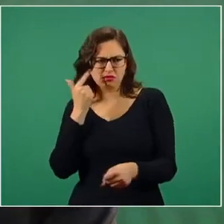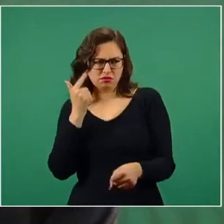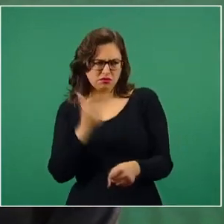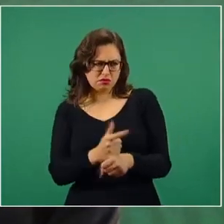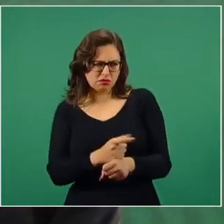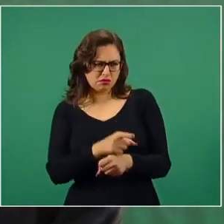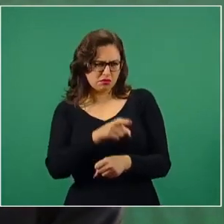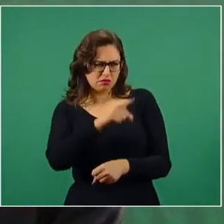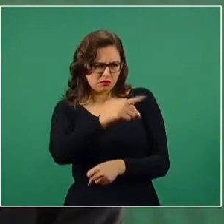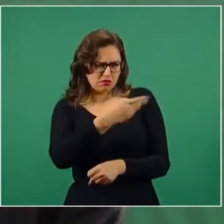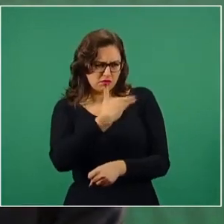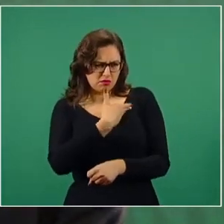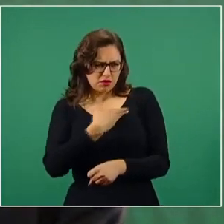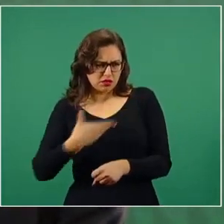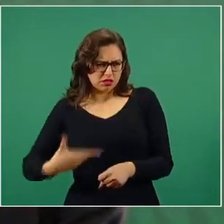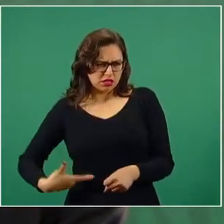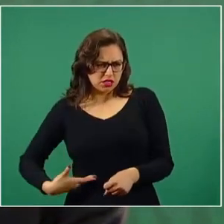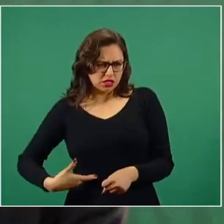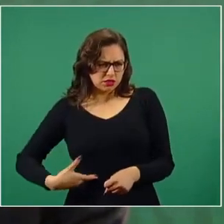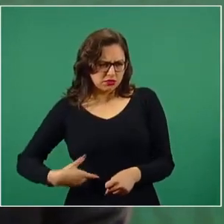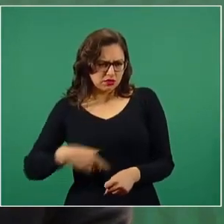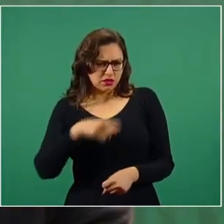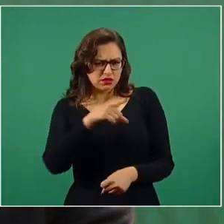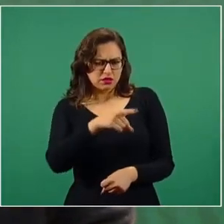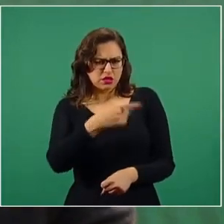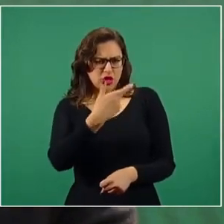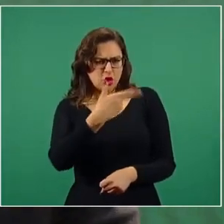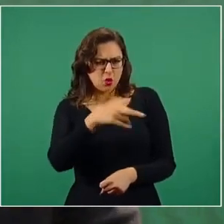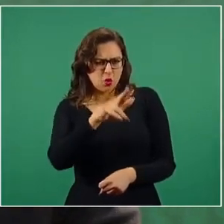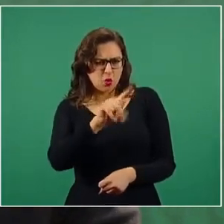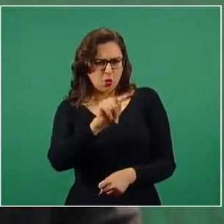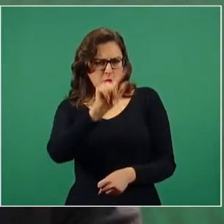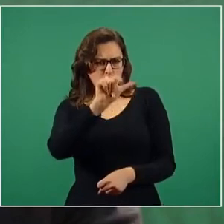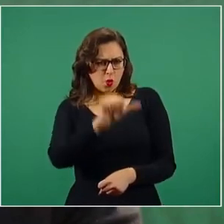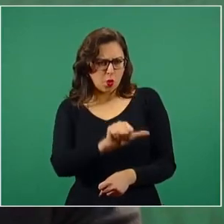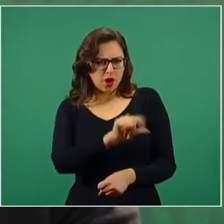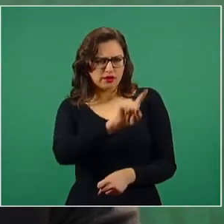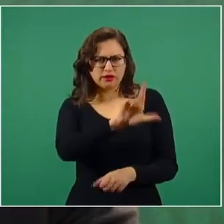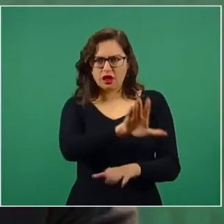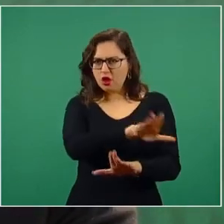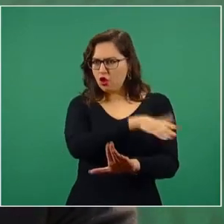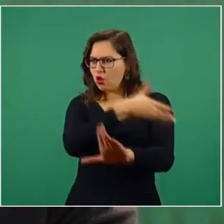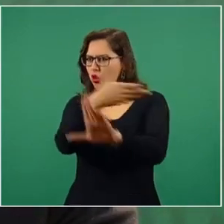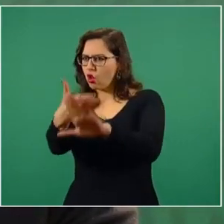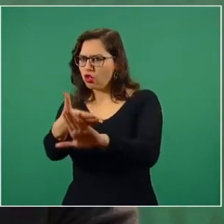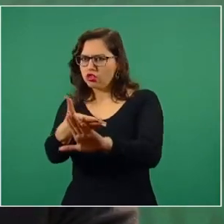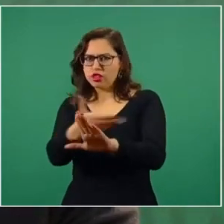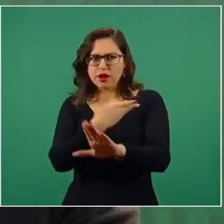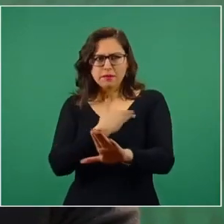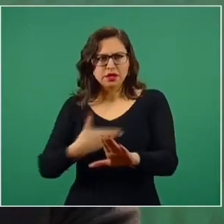cuando Victoriano Huerta encabeza un golpe de Estado